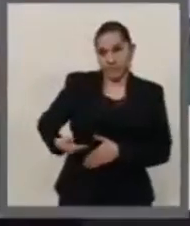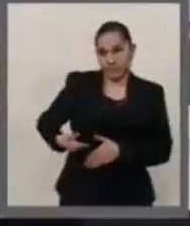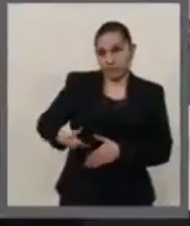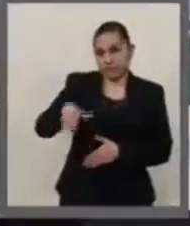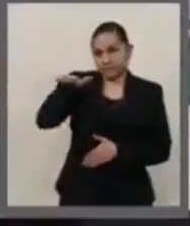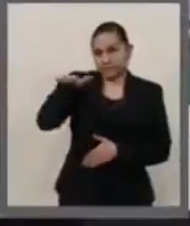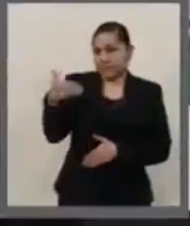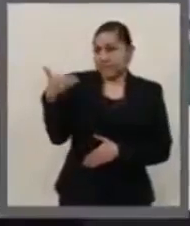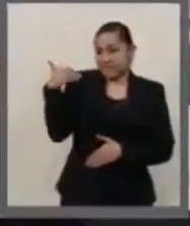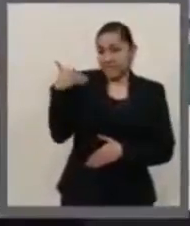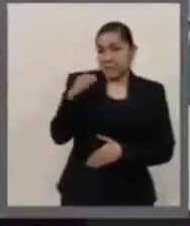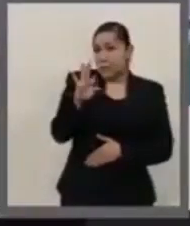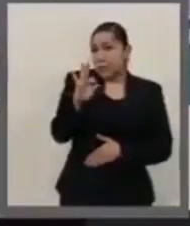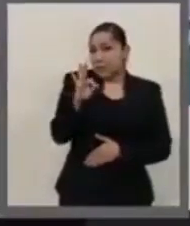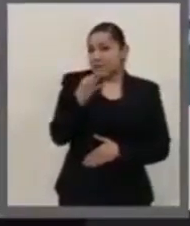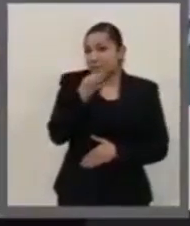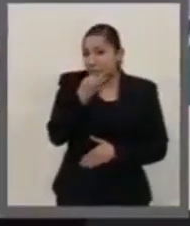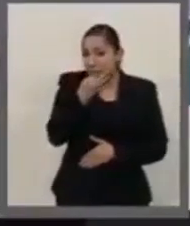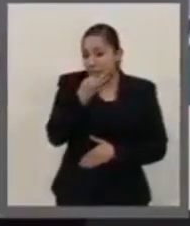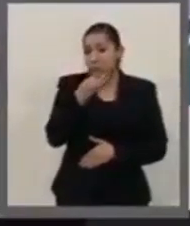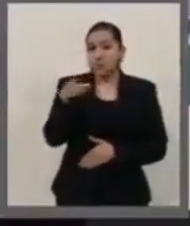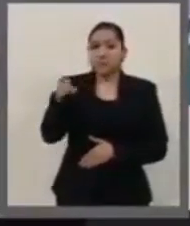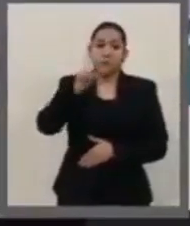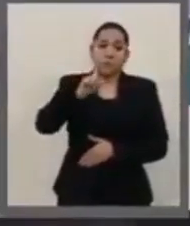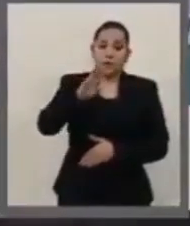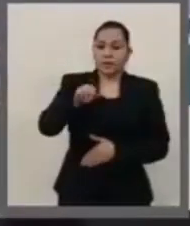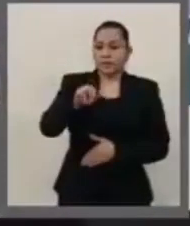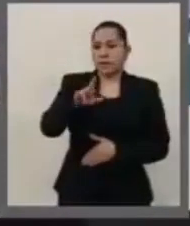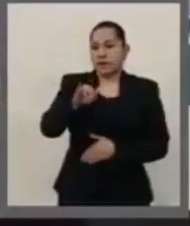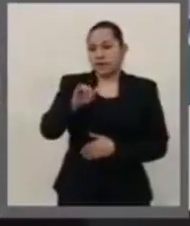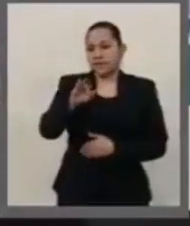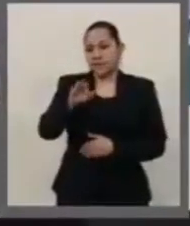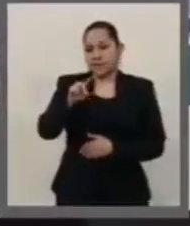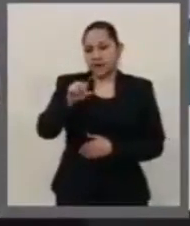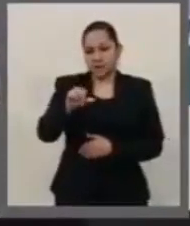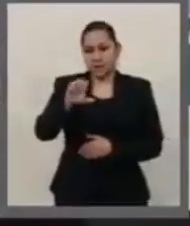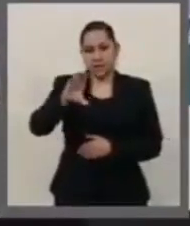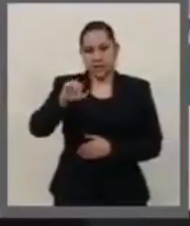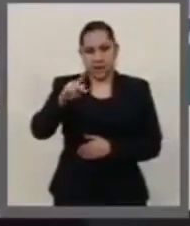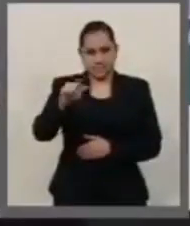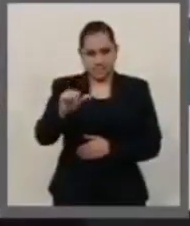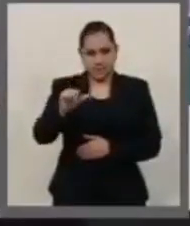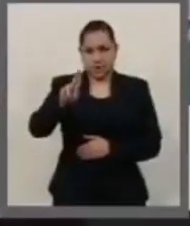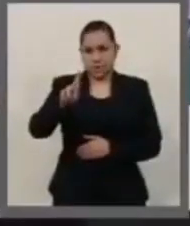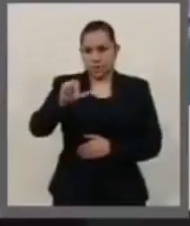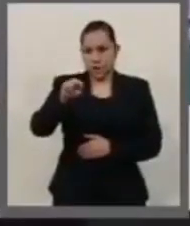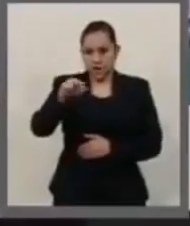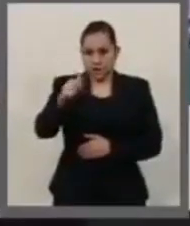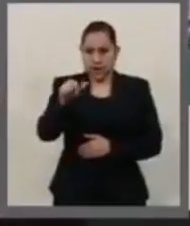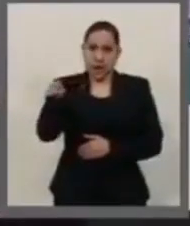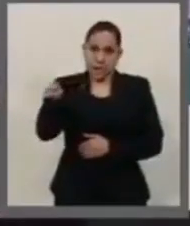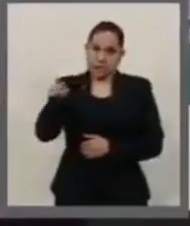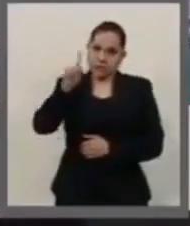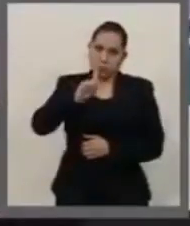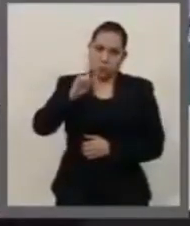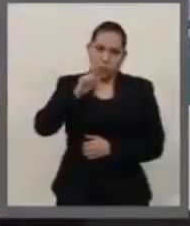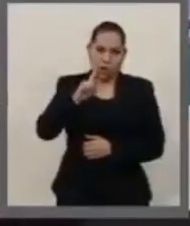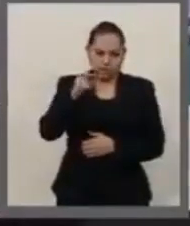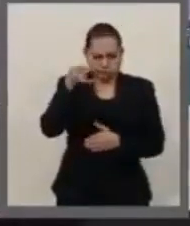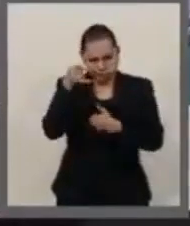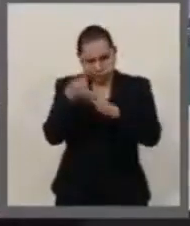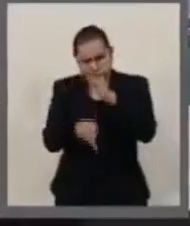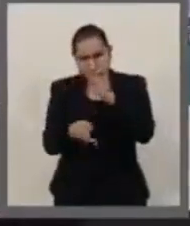de fallecer la compañera María Fernanda Campa Uranga, una primer geóloga mujer, una mujer